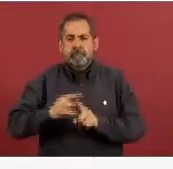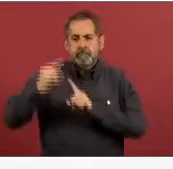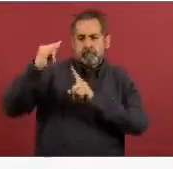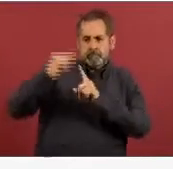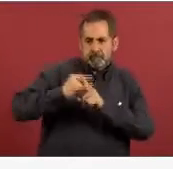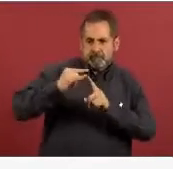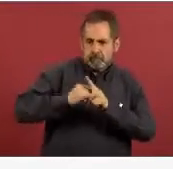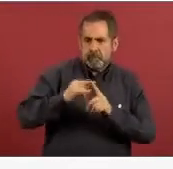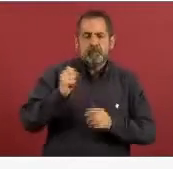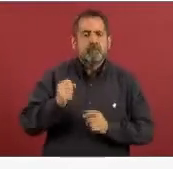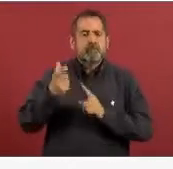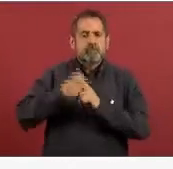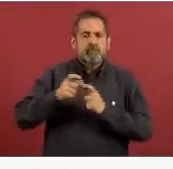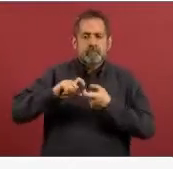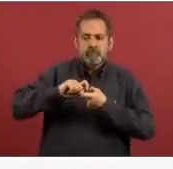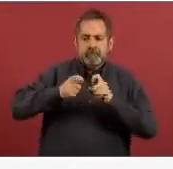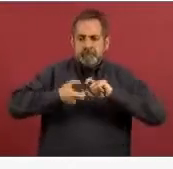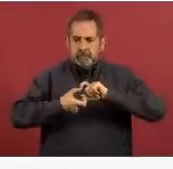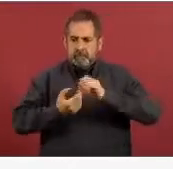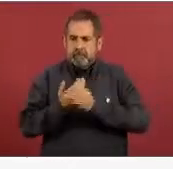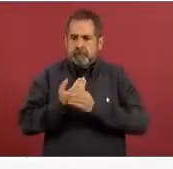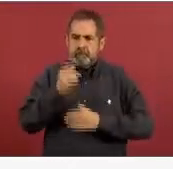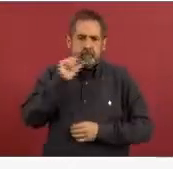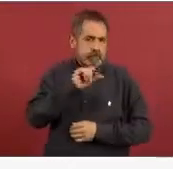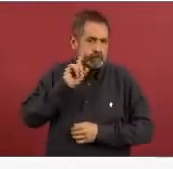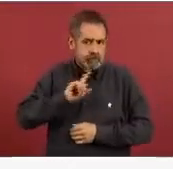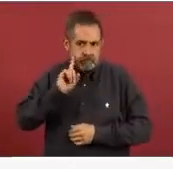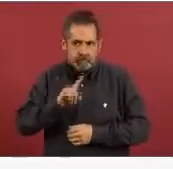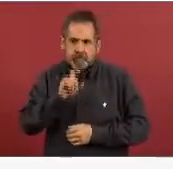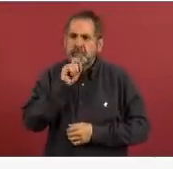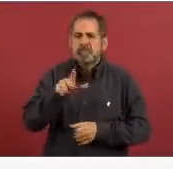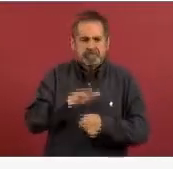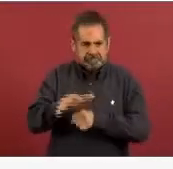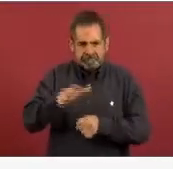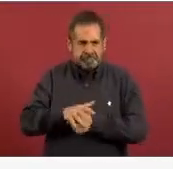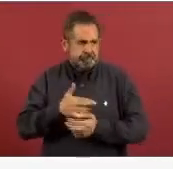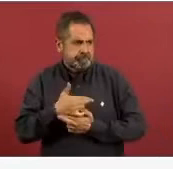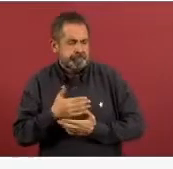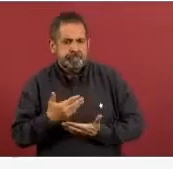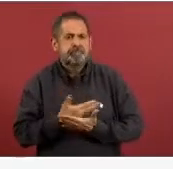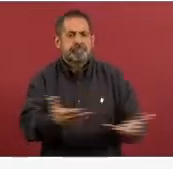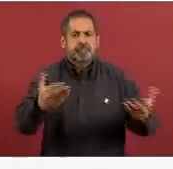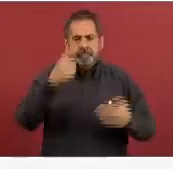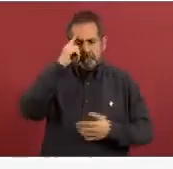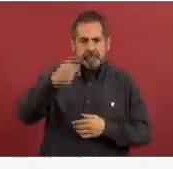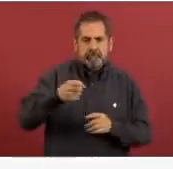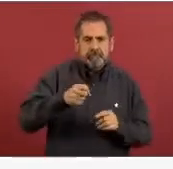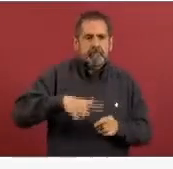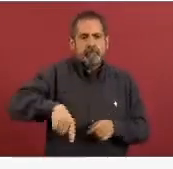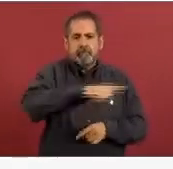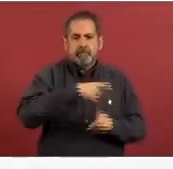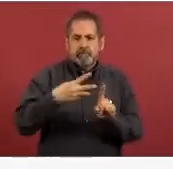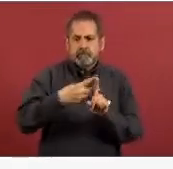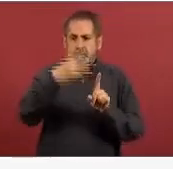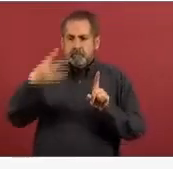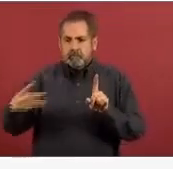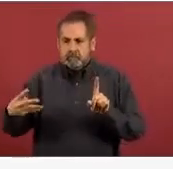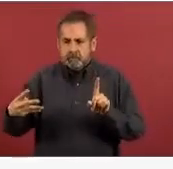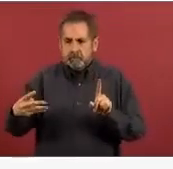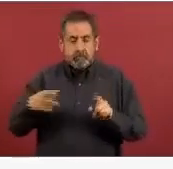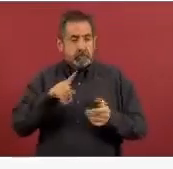el condón femenino, suficientes también para la población LGBTI, aun cuando ellos no